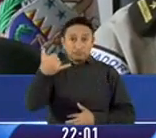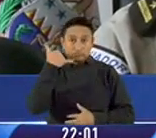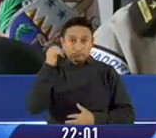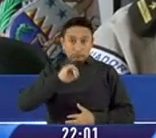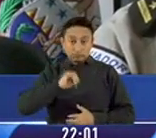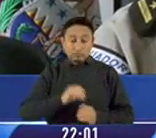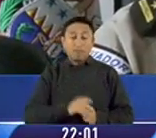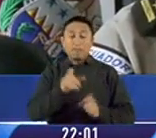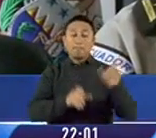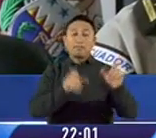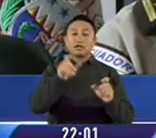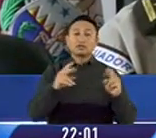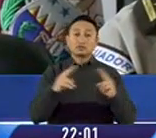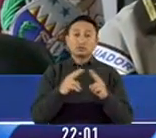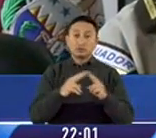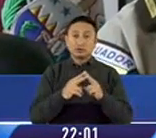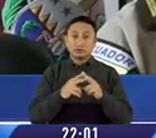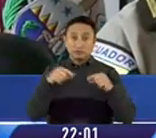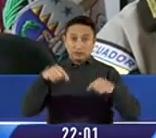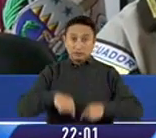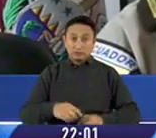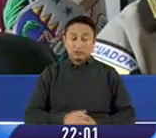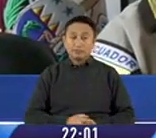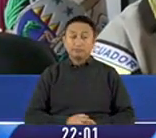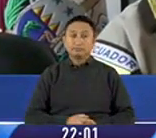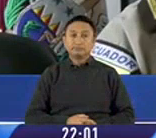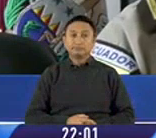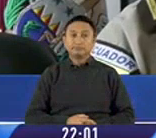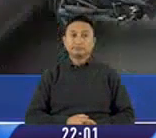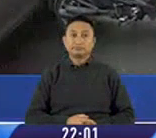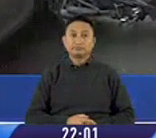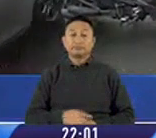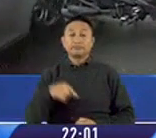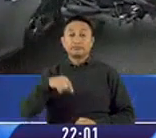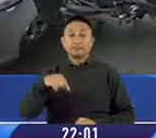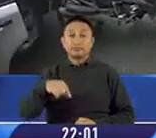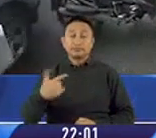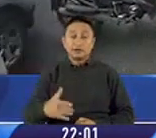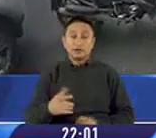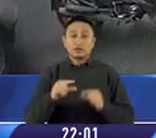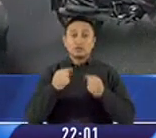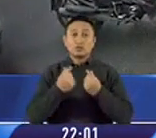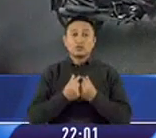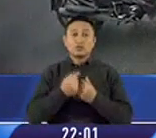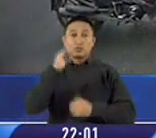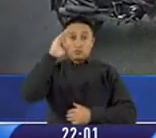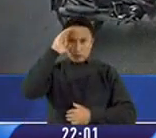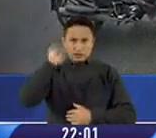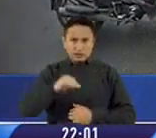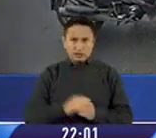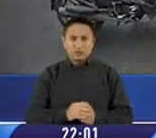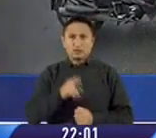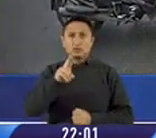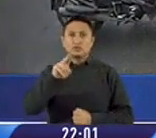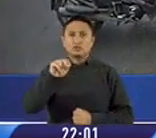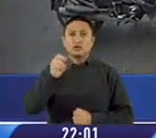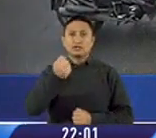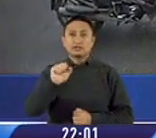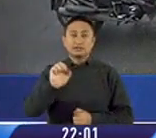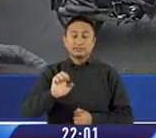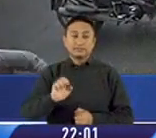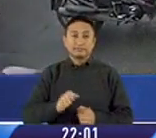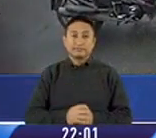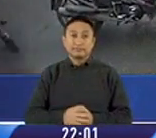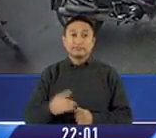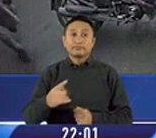con las personas allegadas y se encuentra ya con la unidad antisecuestros, quienes